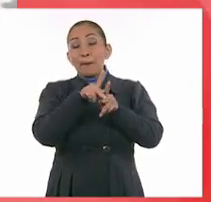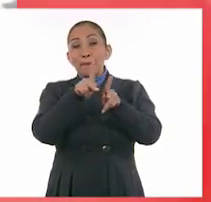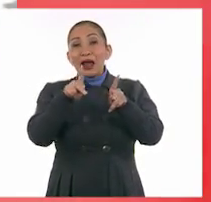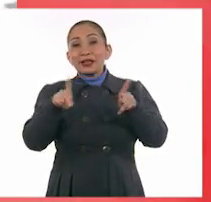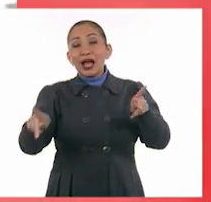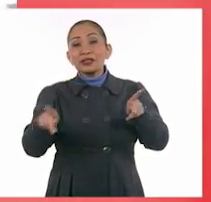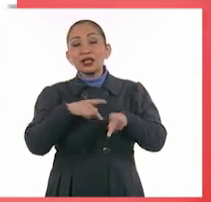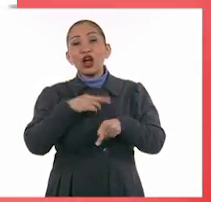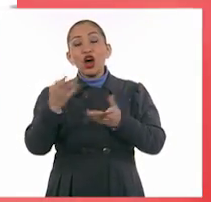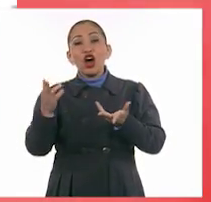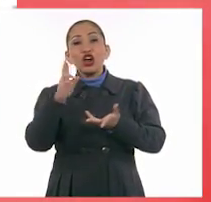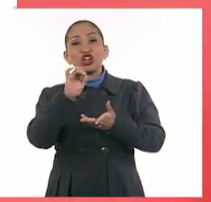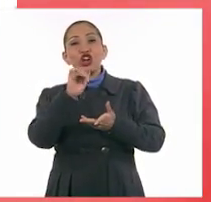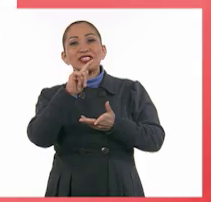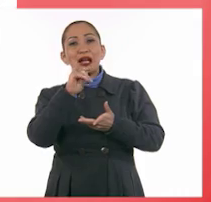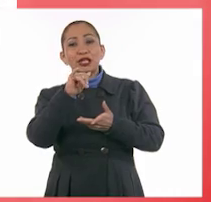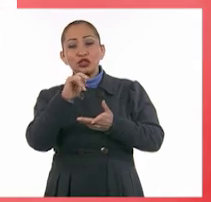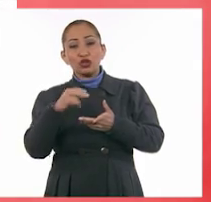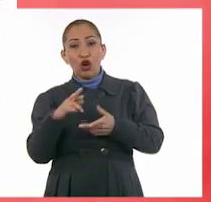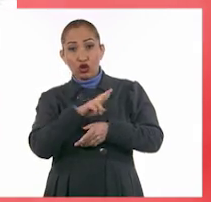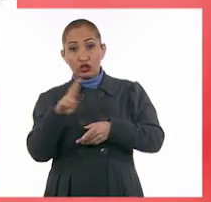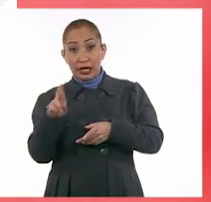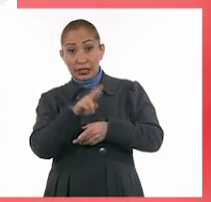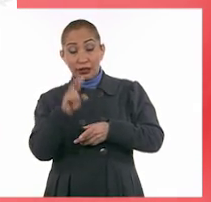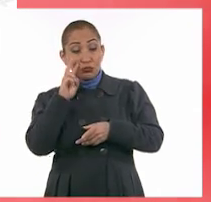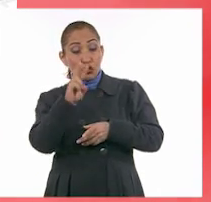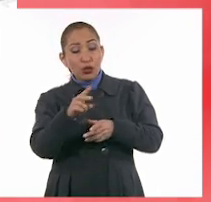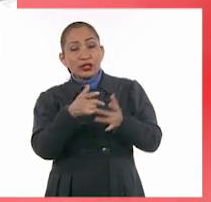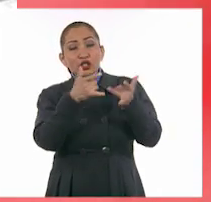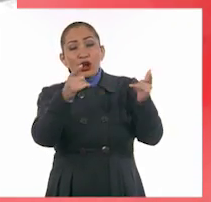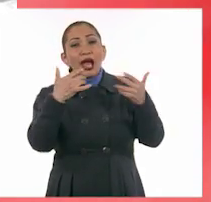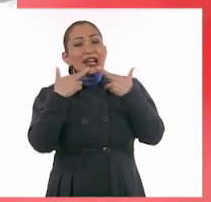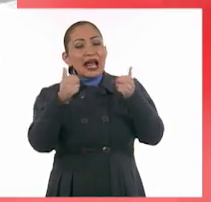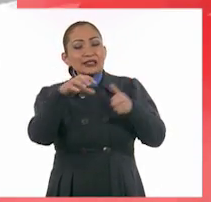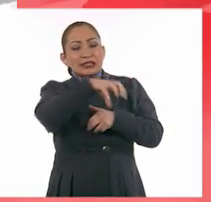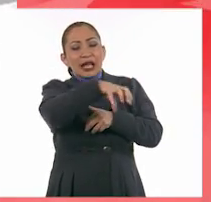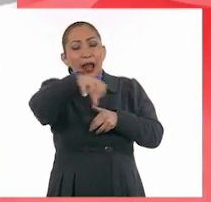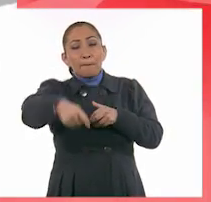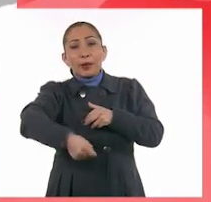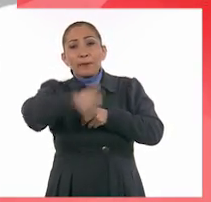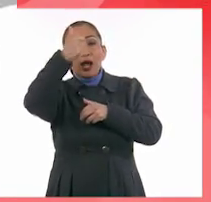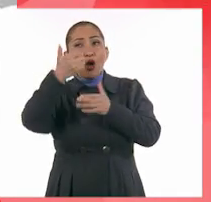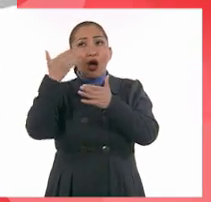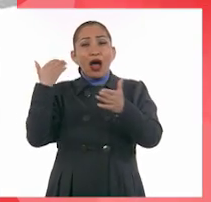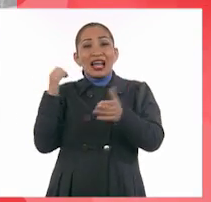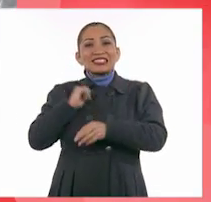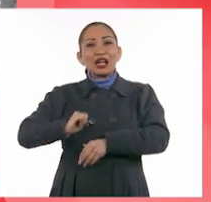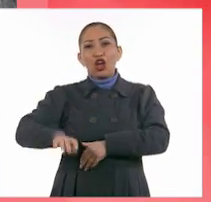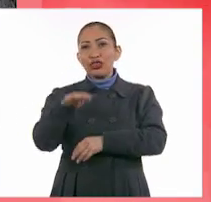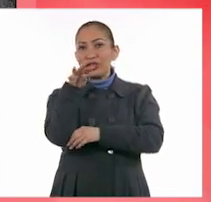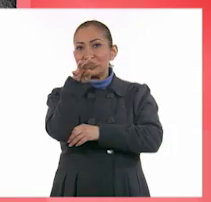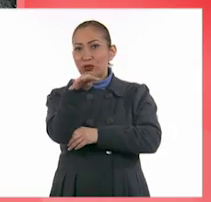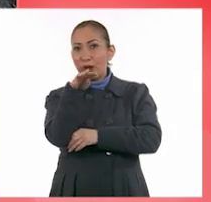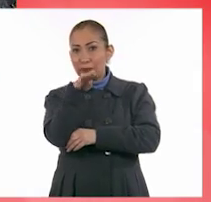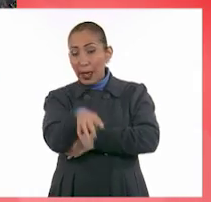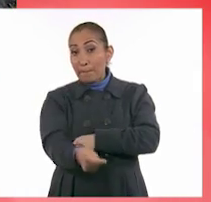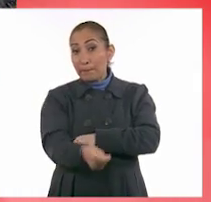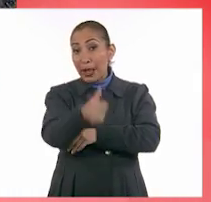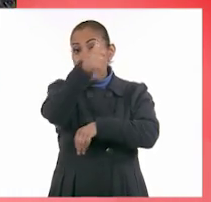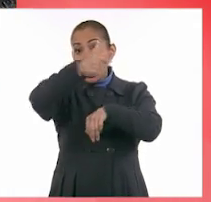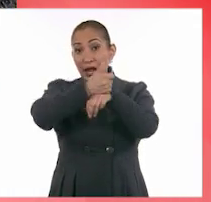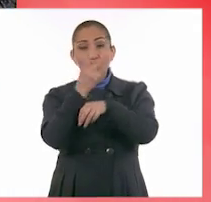de Rosarito. Su historia se remonta a las rancherías que se establecen en las primeras décadas del siglo XIX. Su